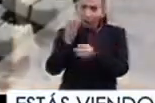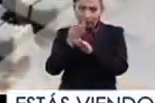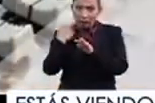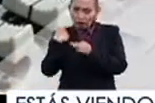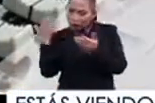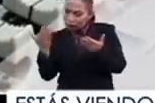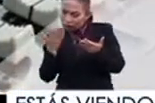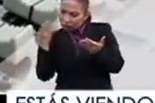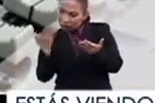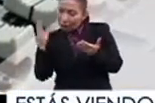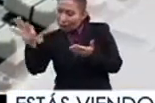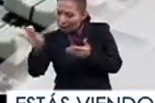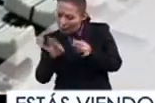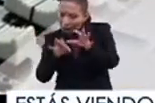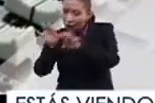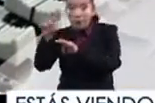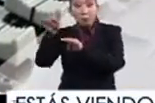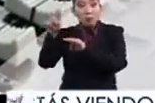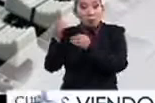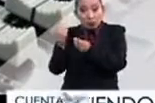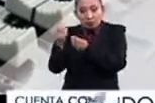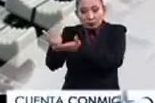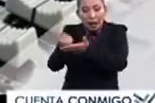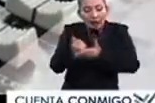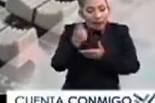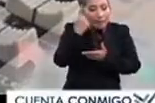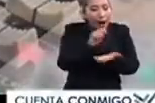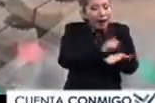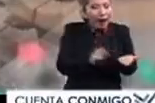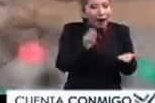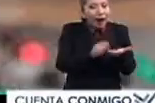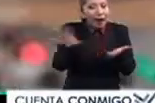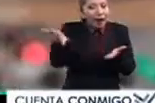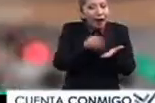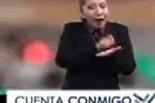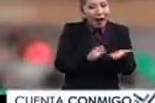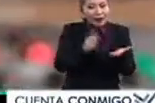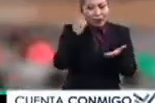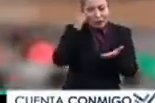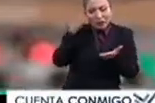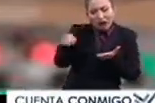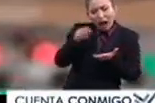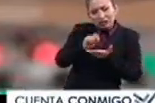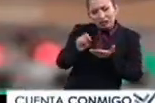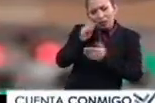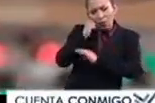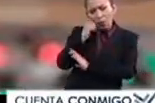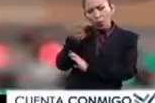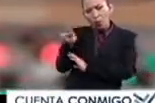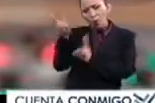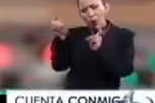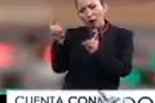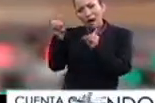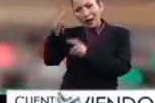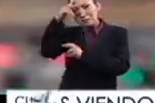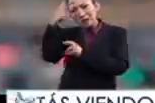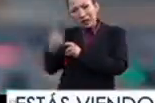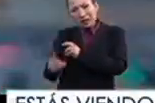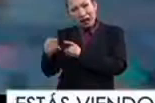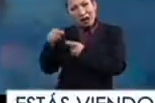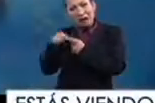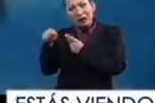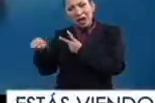ahorita rescatando. Muchos de esos textos me están sirviendo mucho, se me había olvidado que los había escrito sobre novela mexicana,